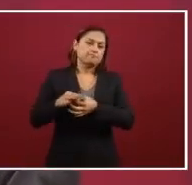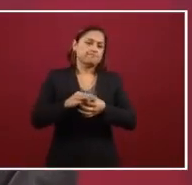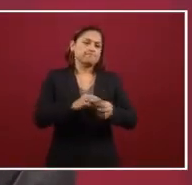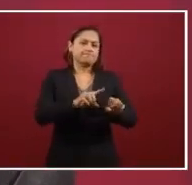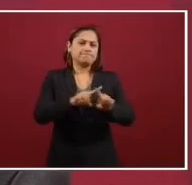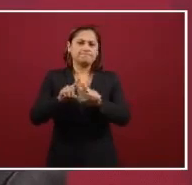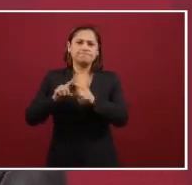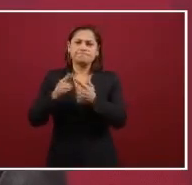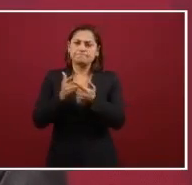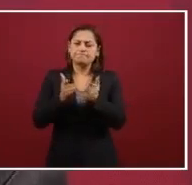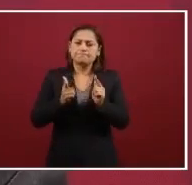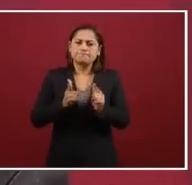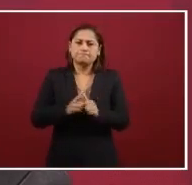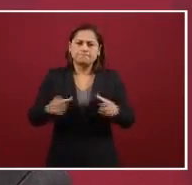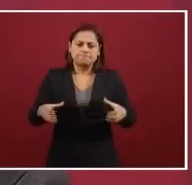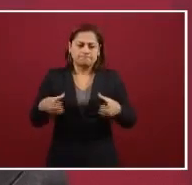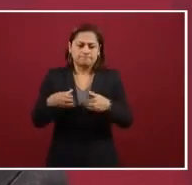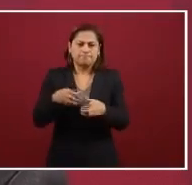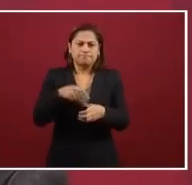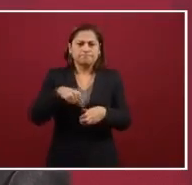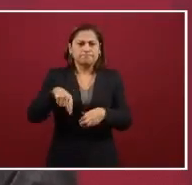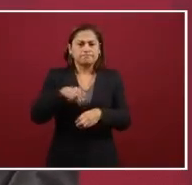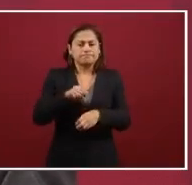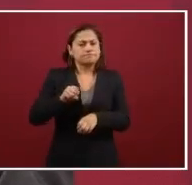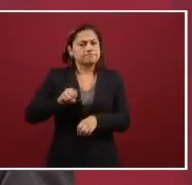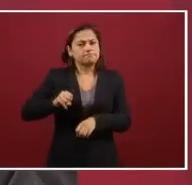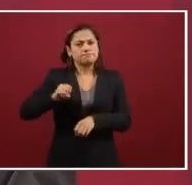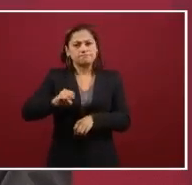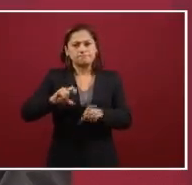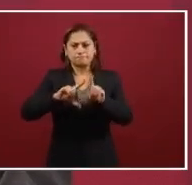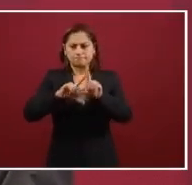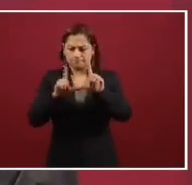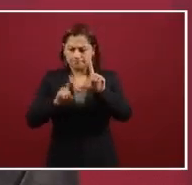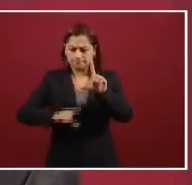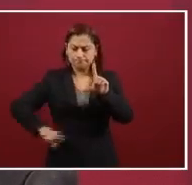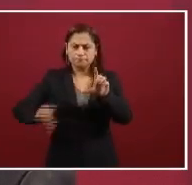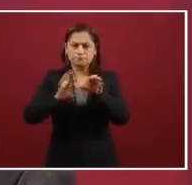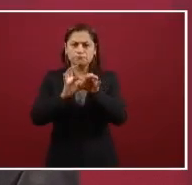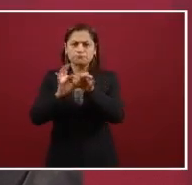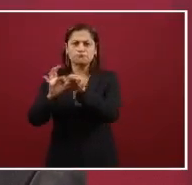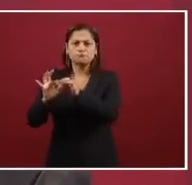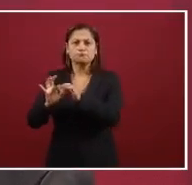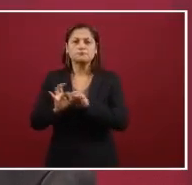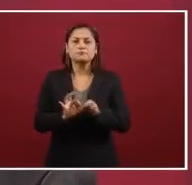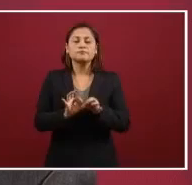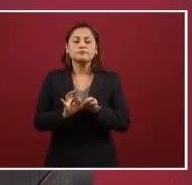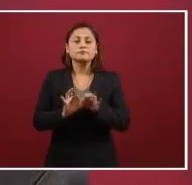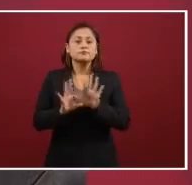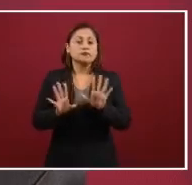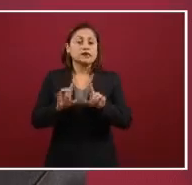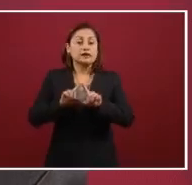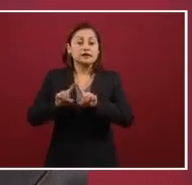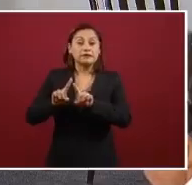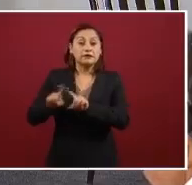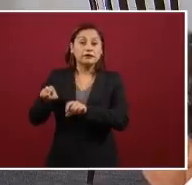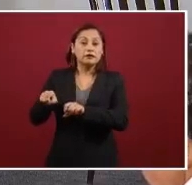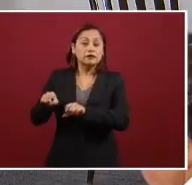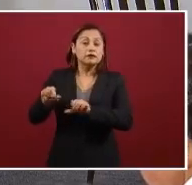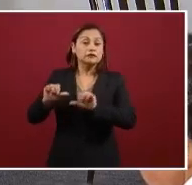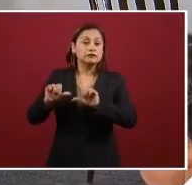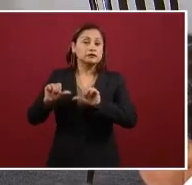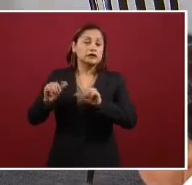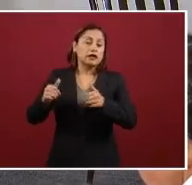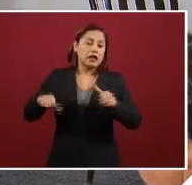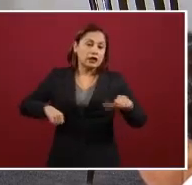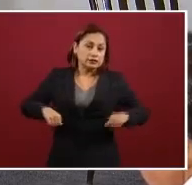diplomacia de unidad nacional. Y así nos vamos a mantener en las próximas semanas. Todo lo que estamos haciendo en El Salvador y Honduras es del conocimiento de